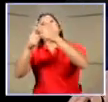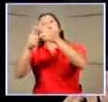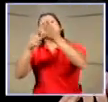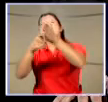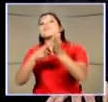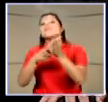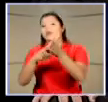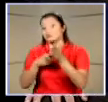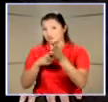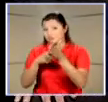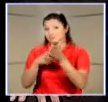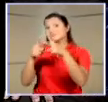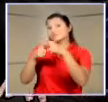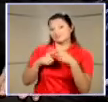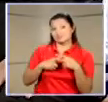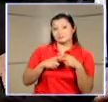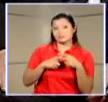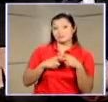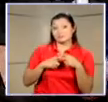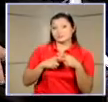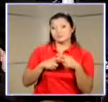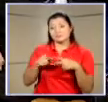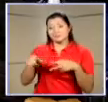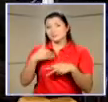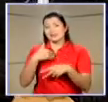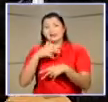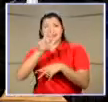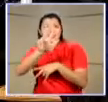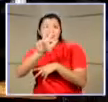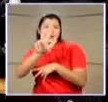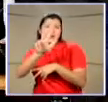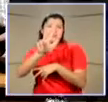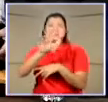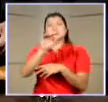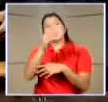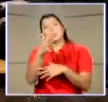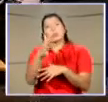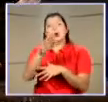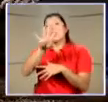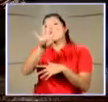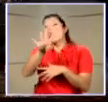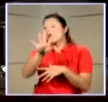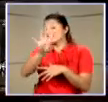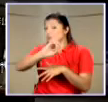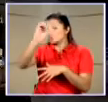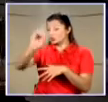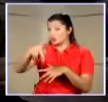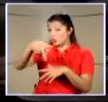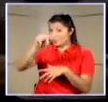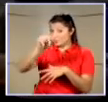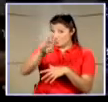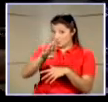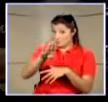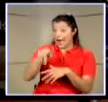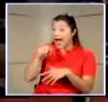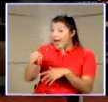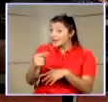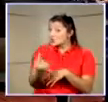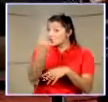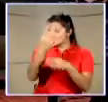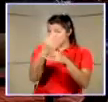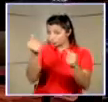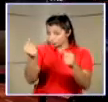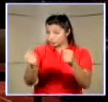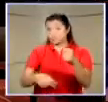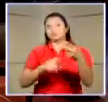de los recortes, 3 o 4 puntos de PIB de este presupuesto. Allá hay una solución.